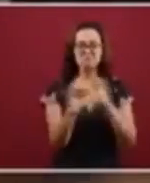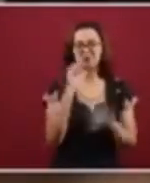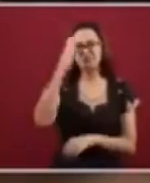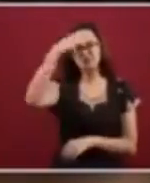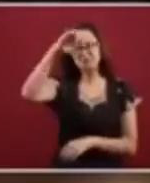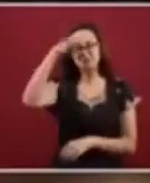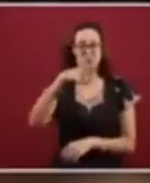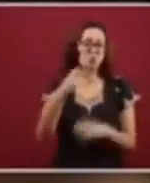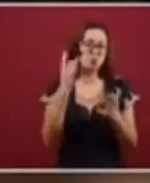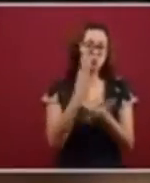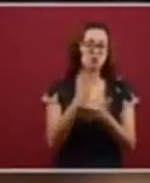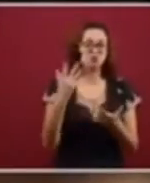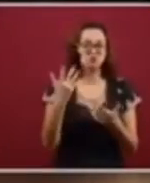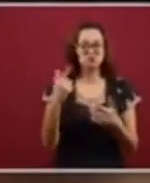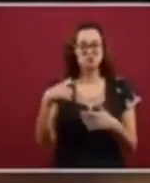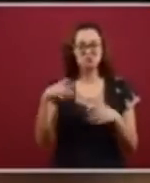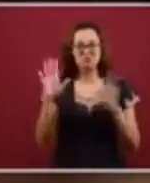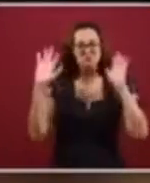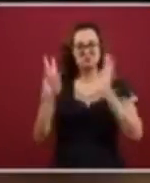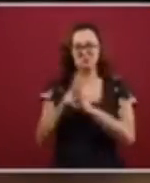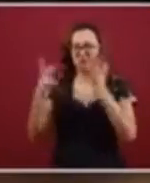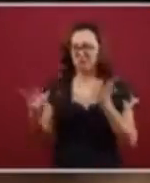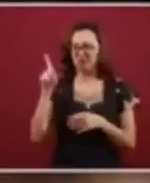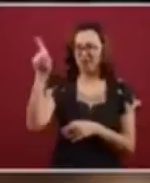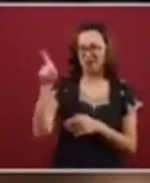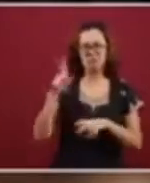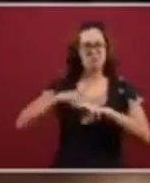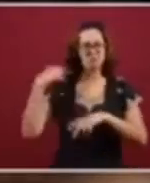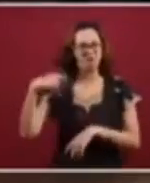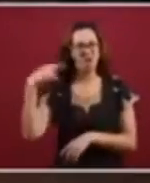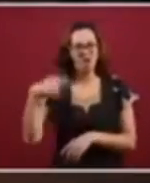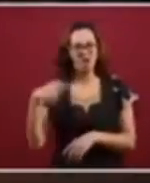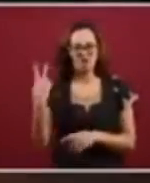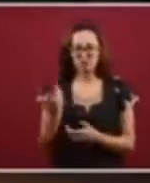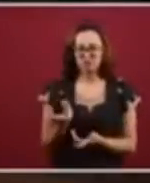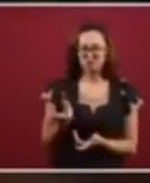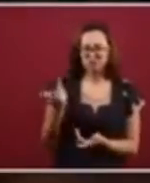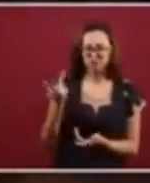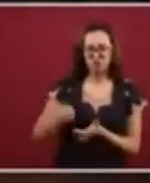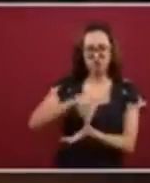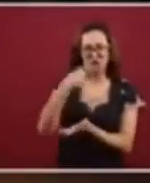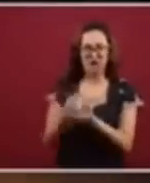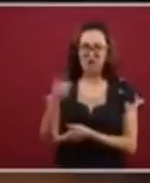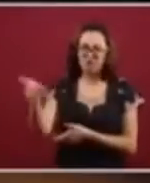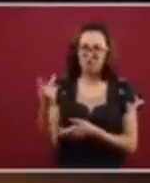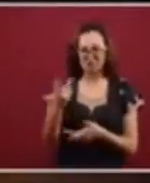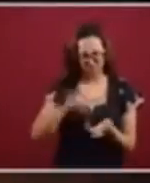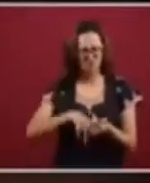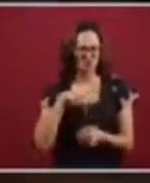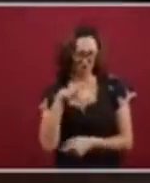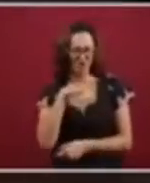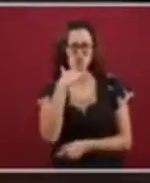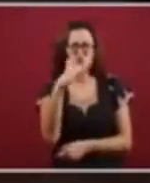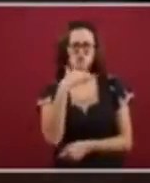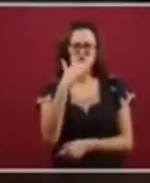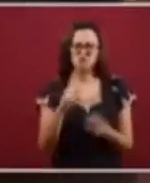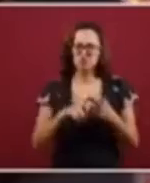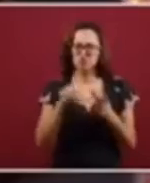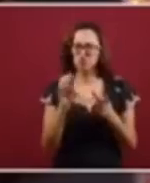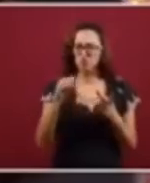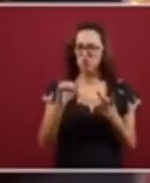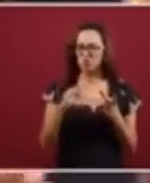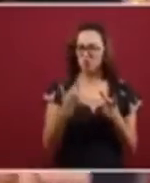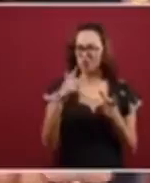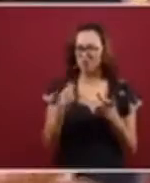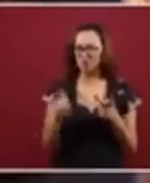experiencia, salvo haber trabajado en, me parece que es portal o revista de Jalapa. Uh-huh. Esa es una especie de corrupción, el asunto de Domingo, el